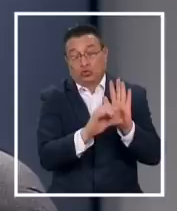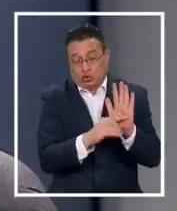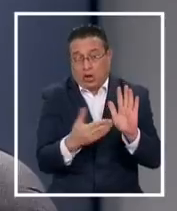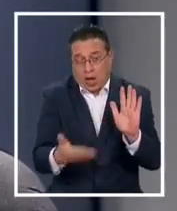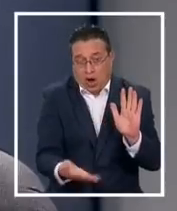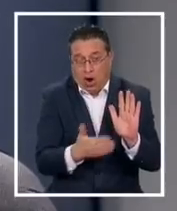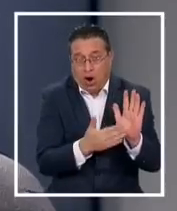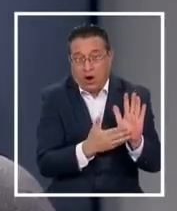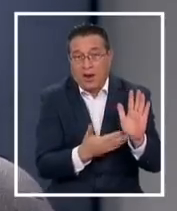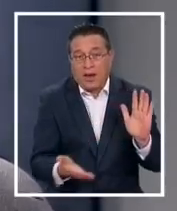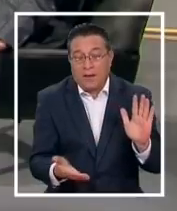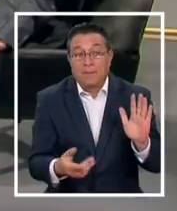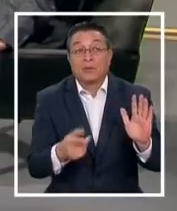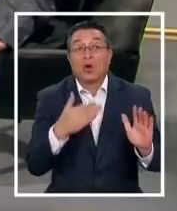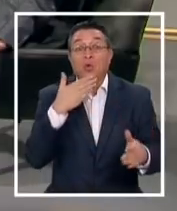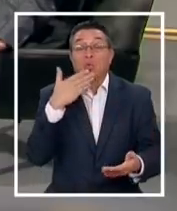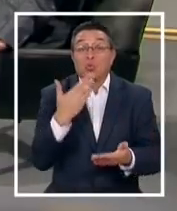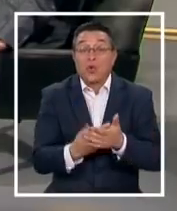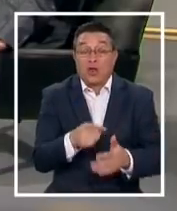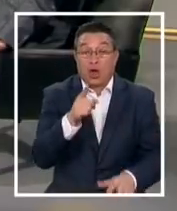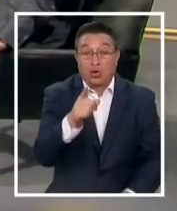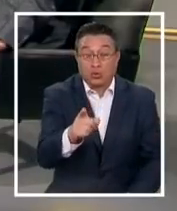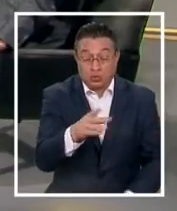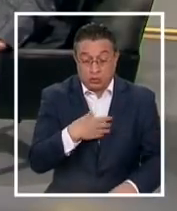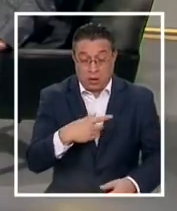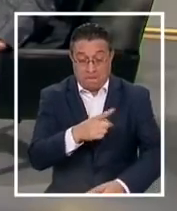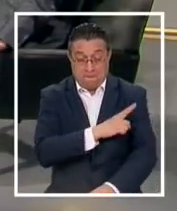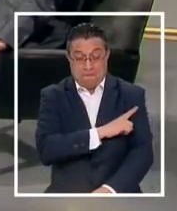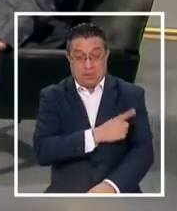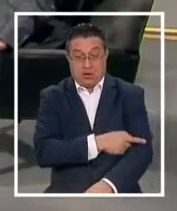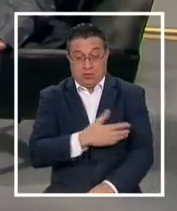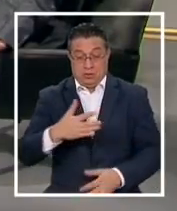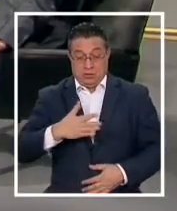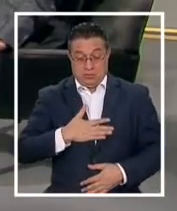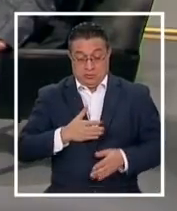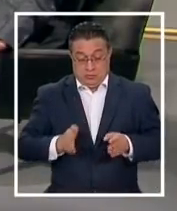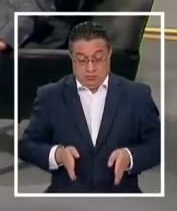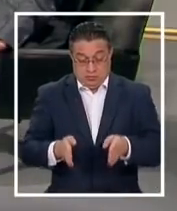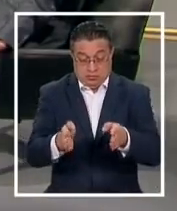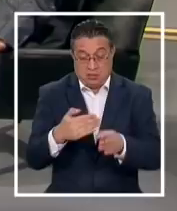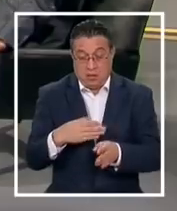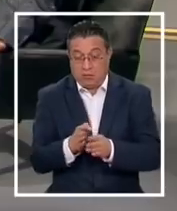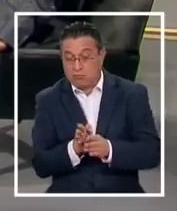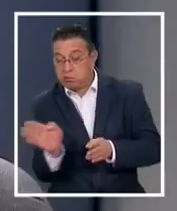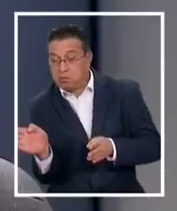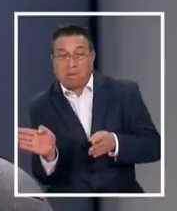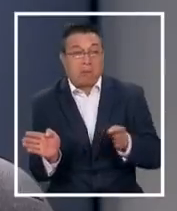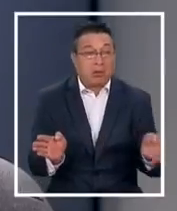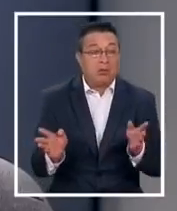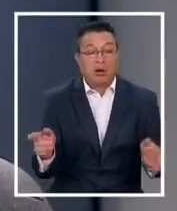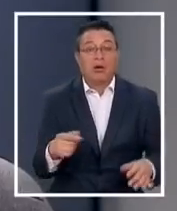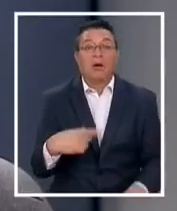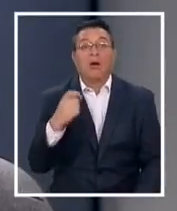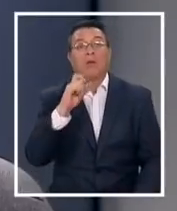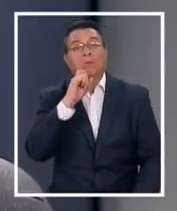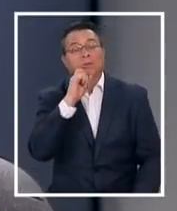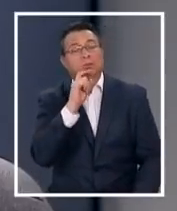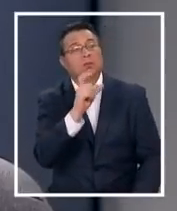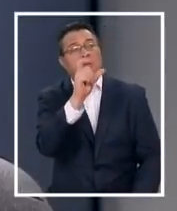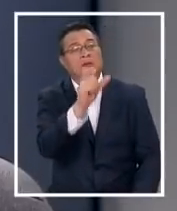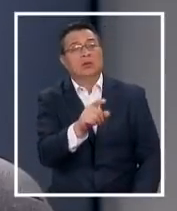vigente. Cuando tú te sales de tus facultades como parlamentario, yo te pregunto, bueno, ¿quién ungió a ese